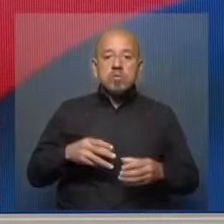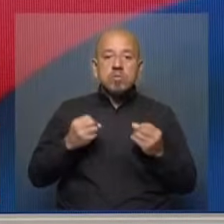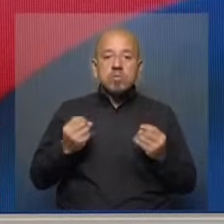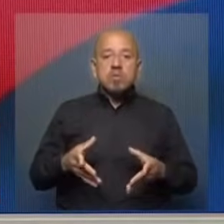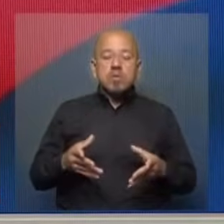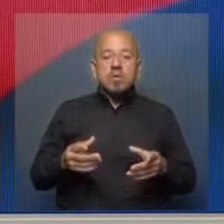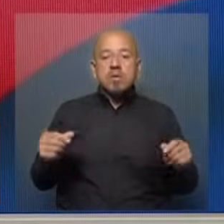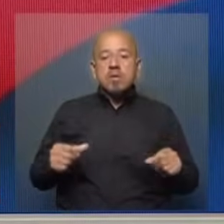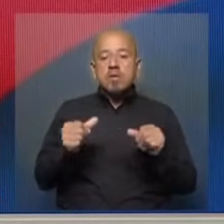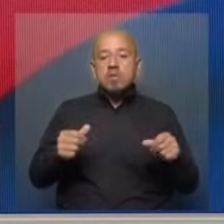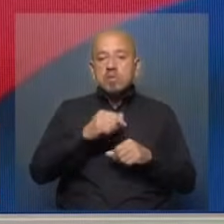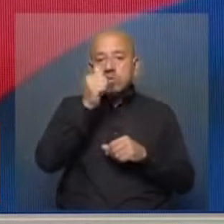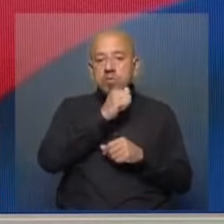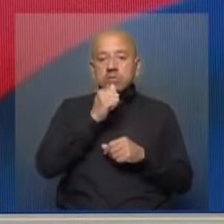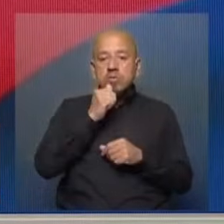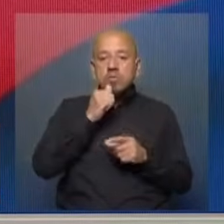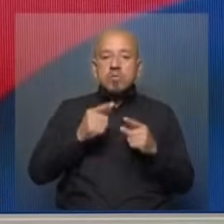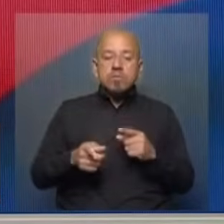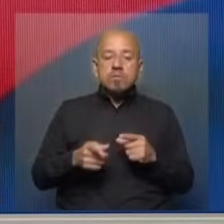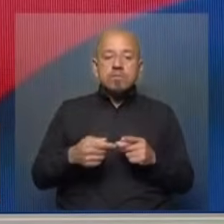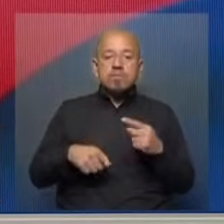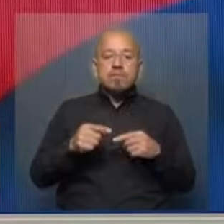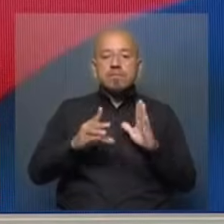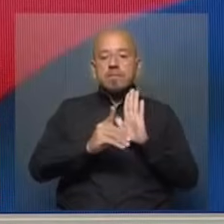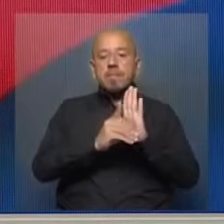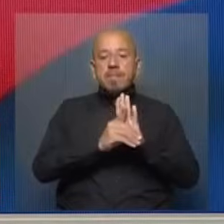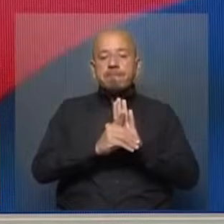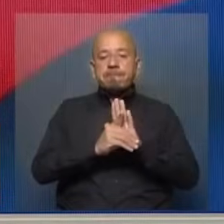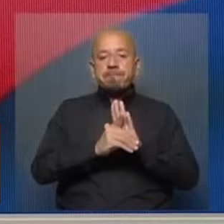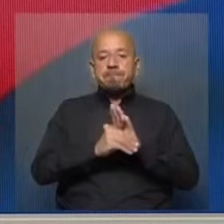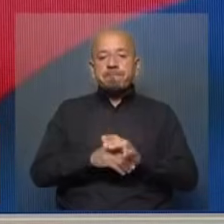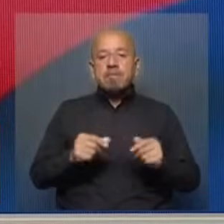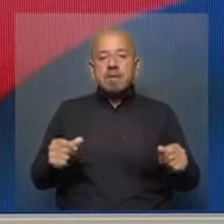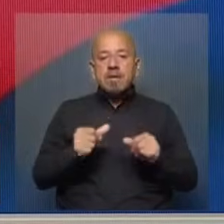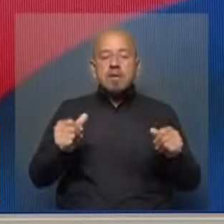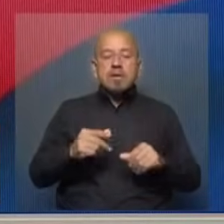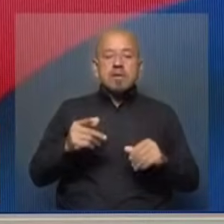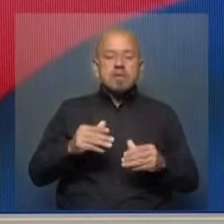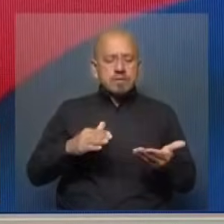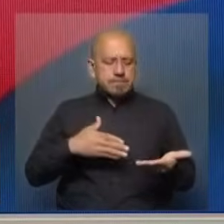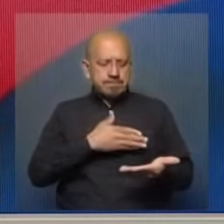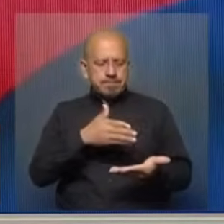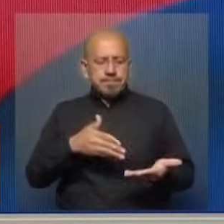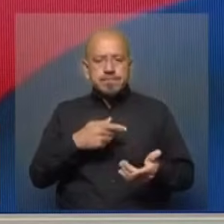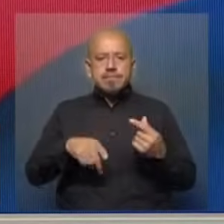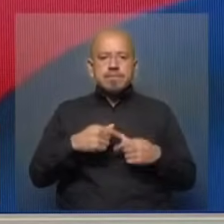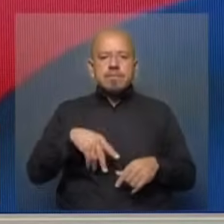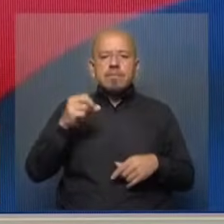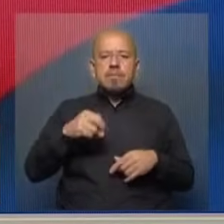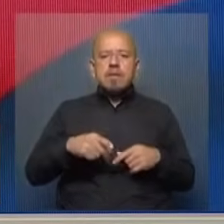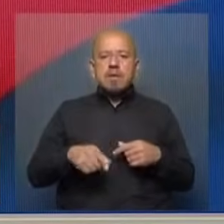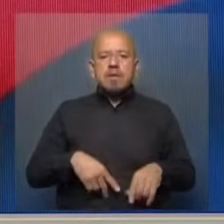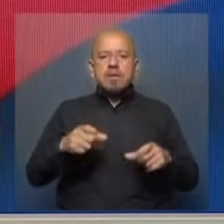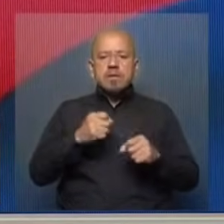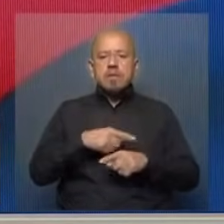siendo parte de una solución. Que además con esos datos construimos mapas que nos ayudan a tener planes y ahora estamos con